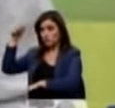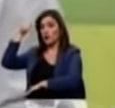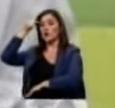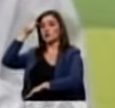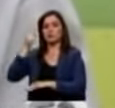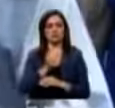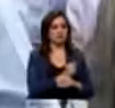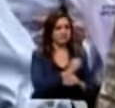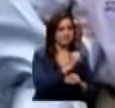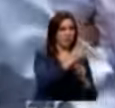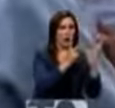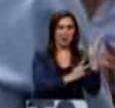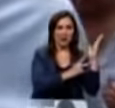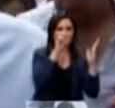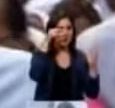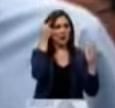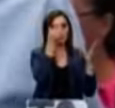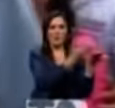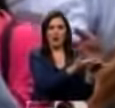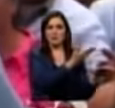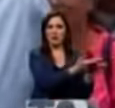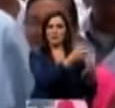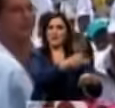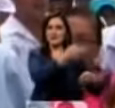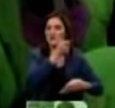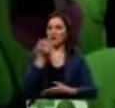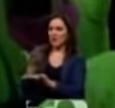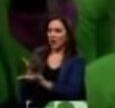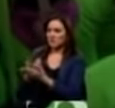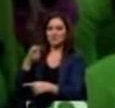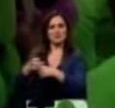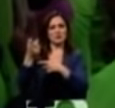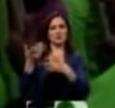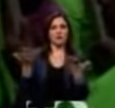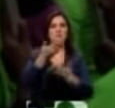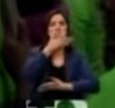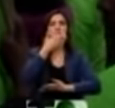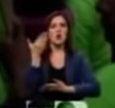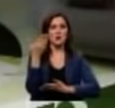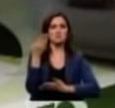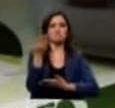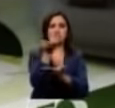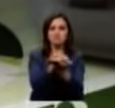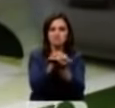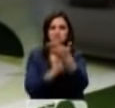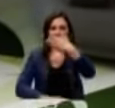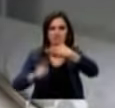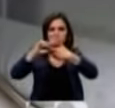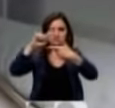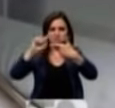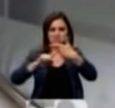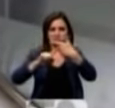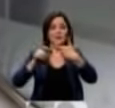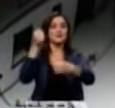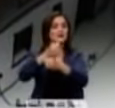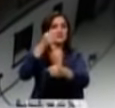de retórica, aunque con algunas ofertas en concreto, atadas siempre a la promesa de mejorar la economía, el